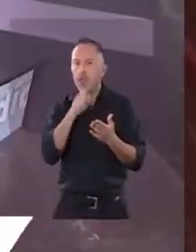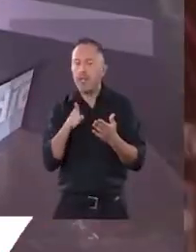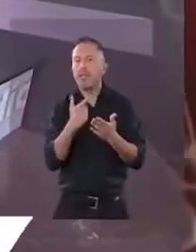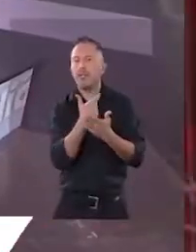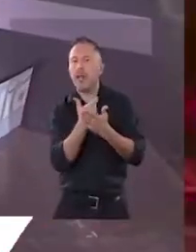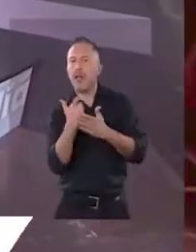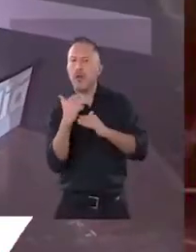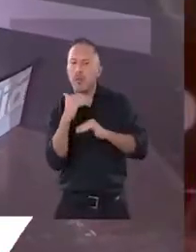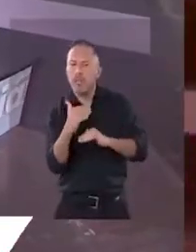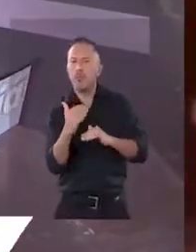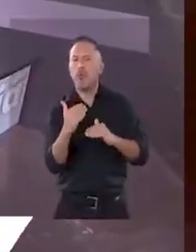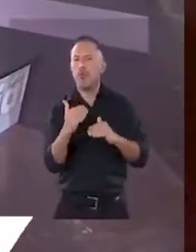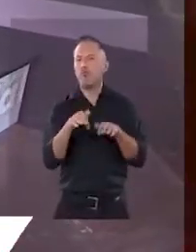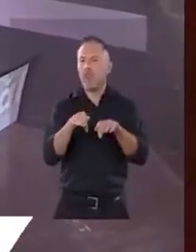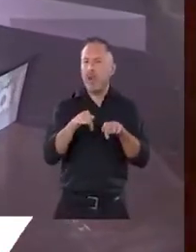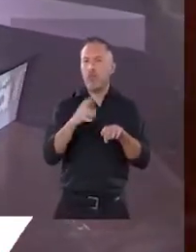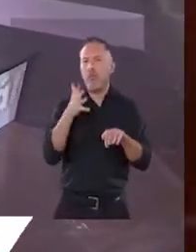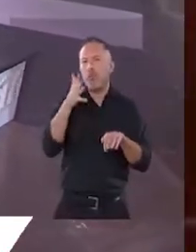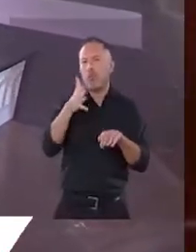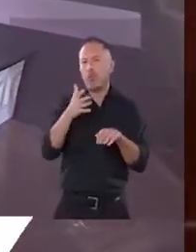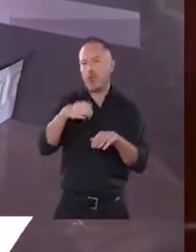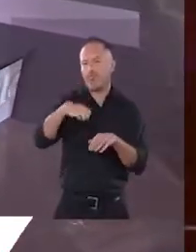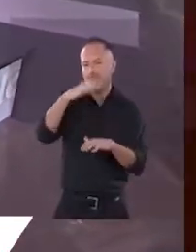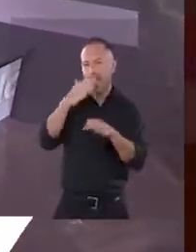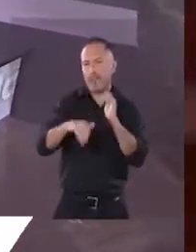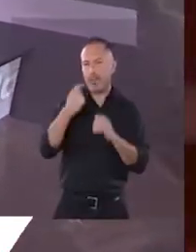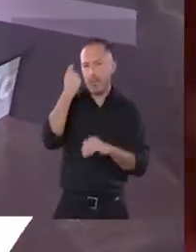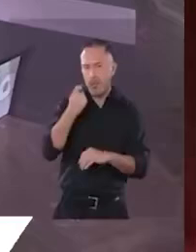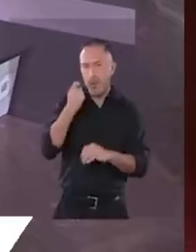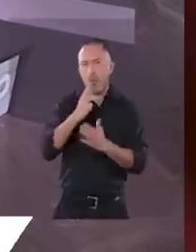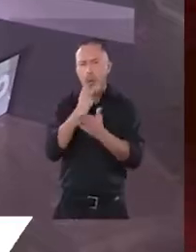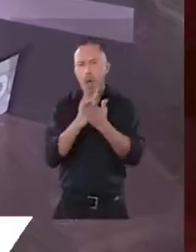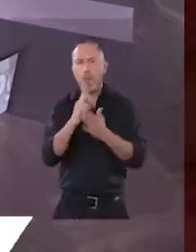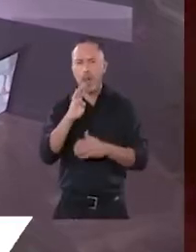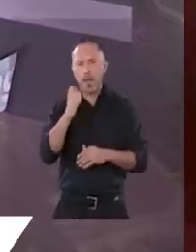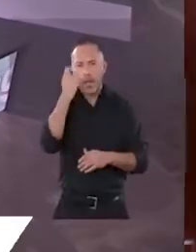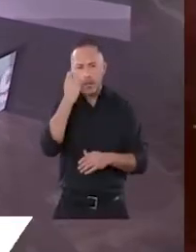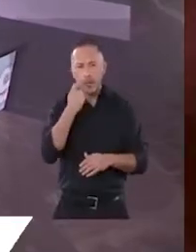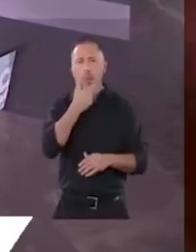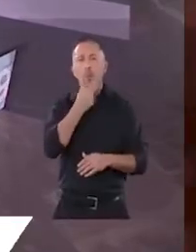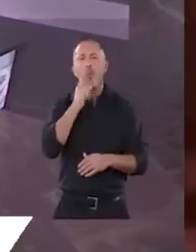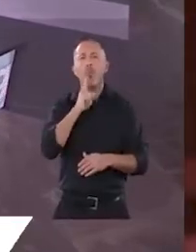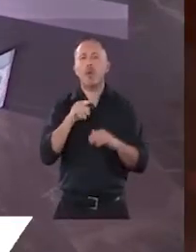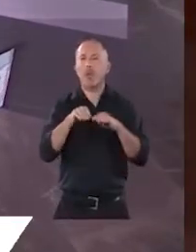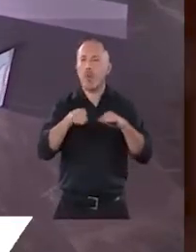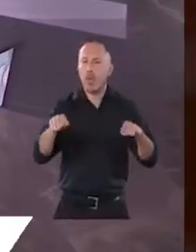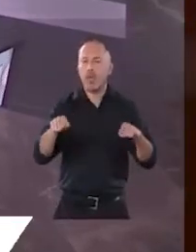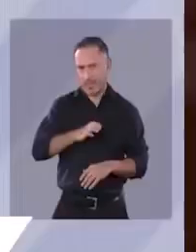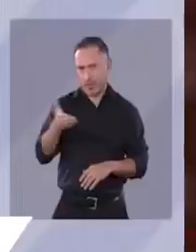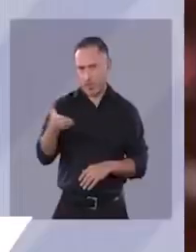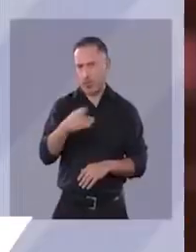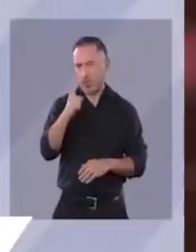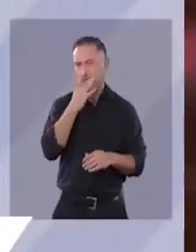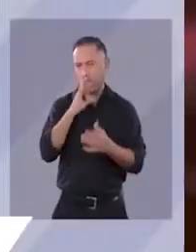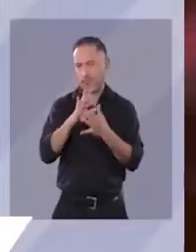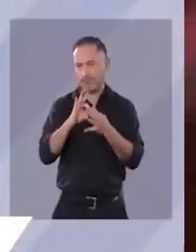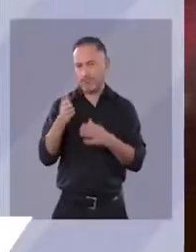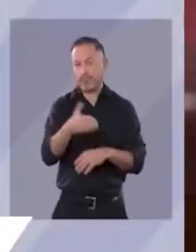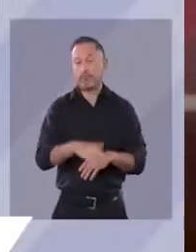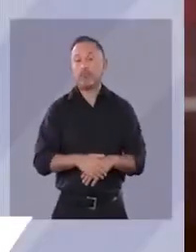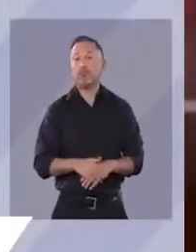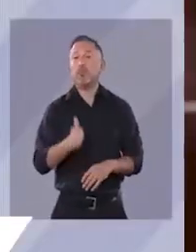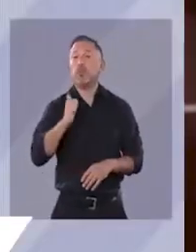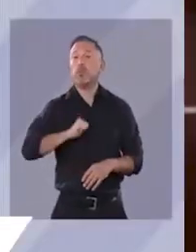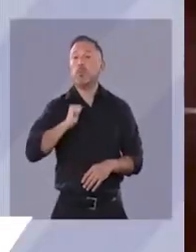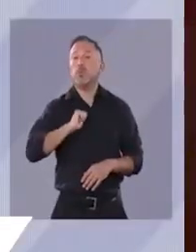el Zócalo está tomado por la gente con esta confrontación, que queda más claro los dos proyectos de nación que representan. Incluso en